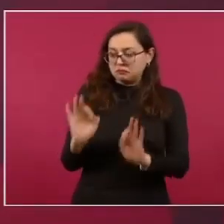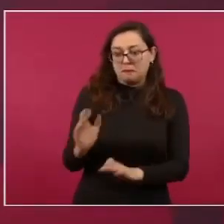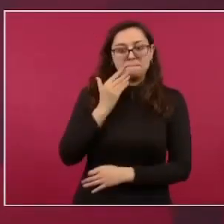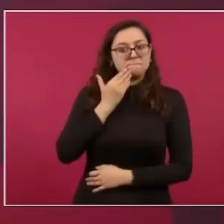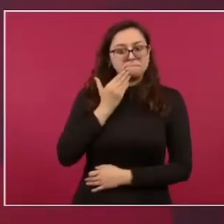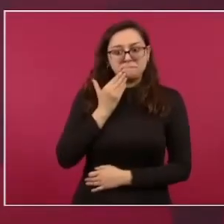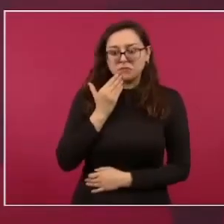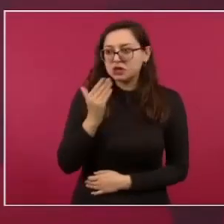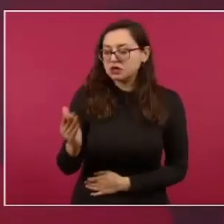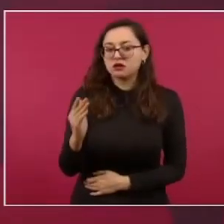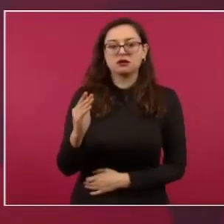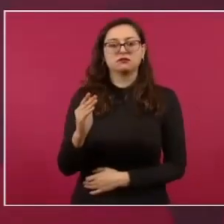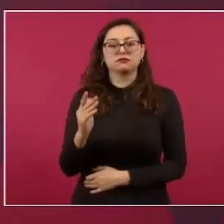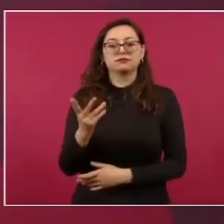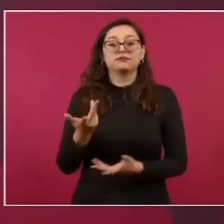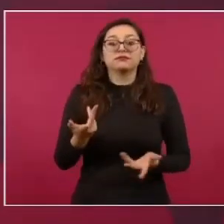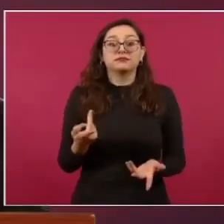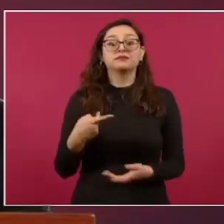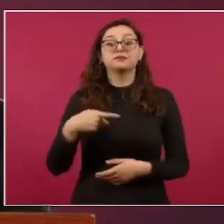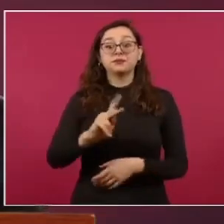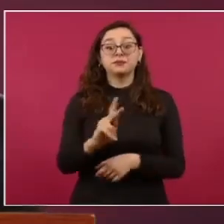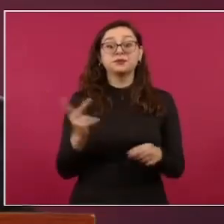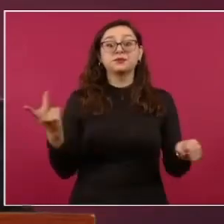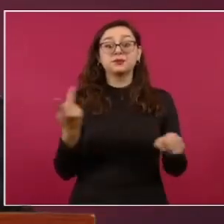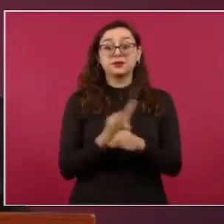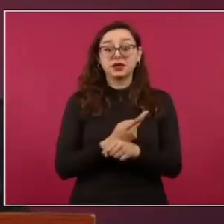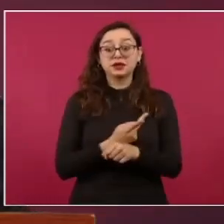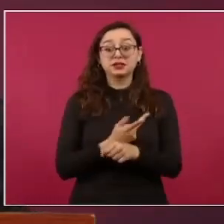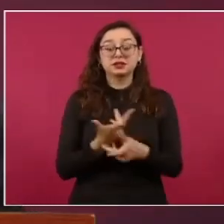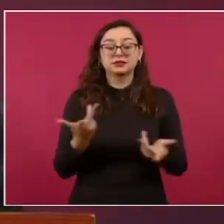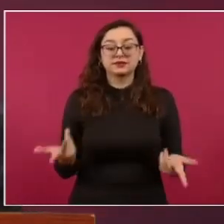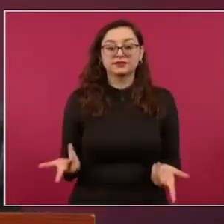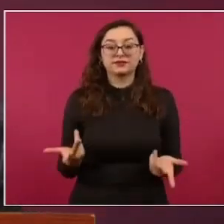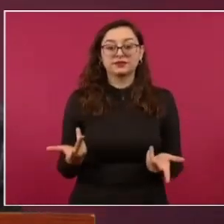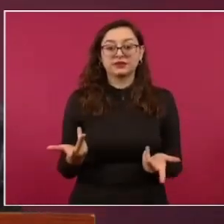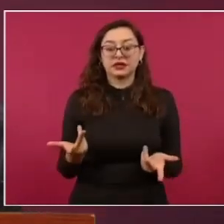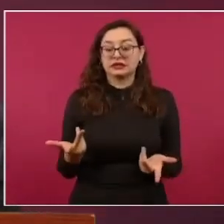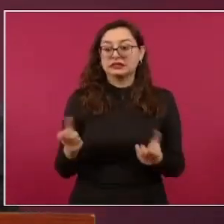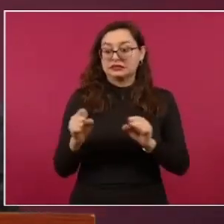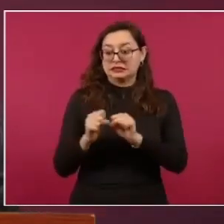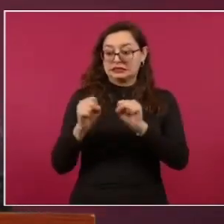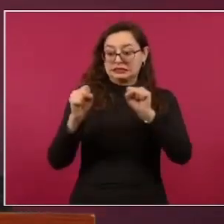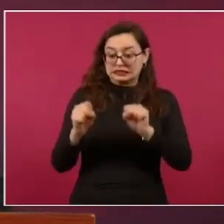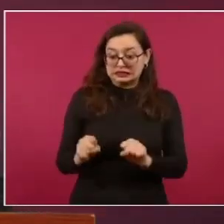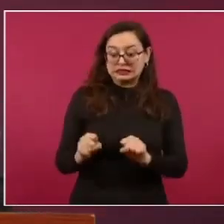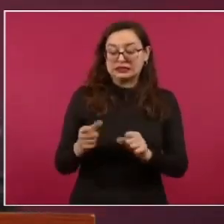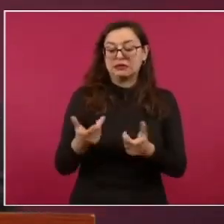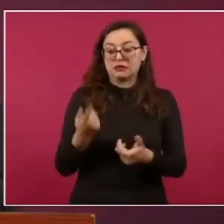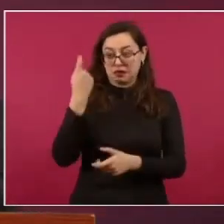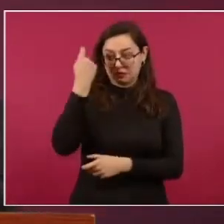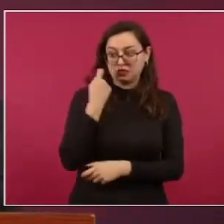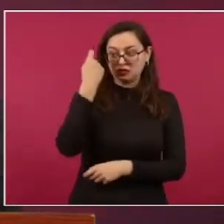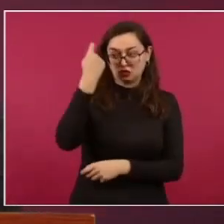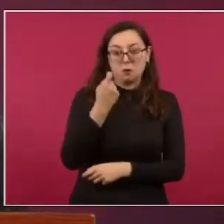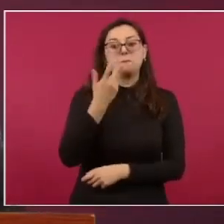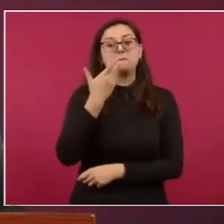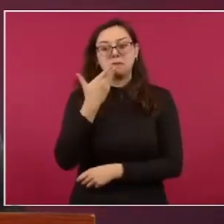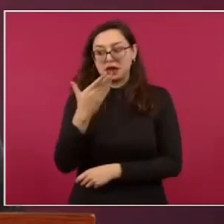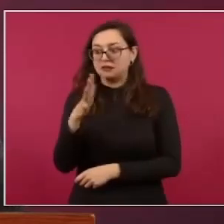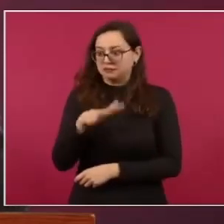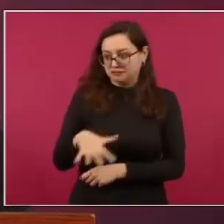Pero este sistema de pensiones pues venía con los años generando un pasivo laboral muy grande que